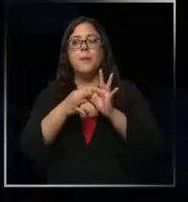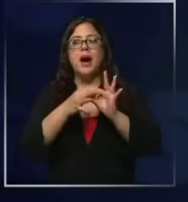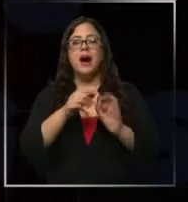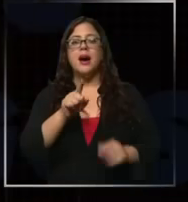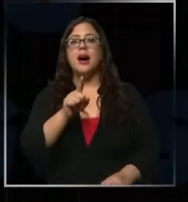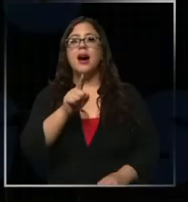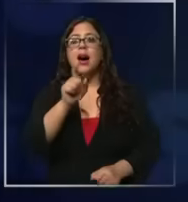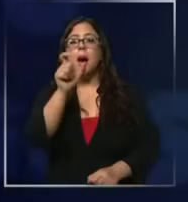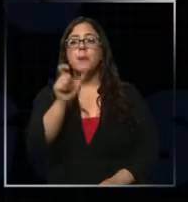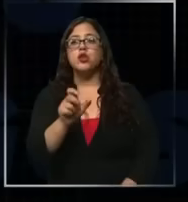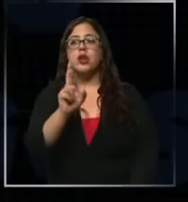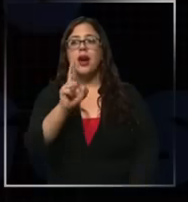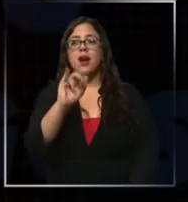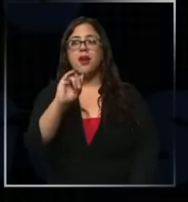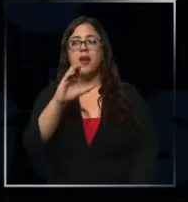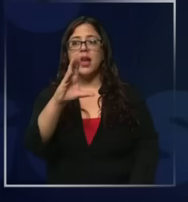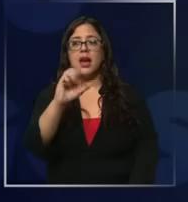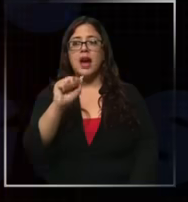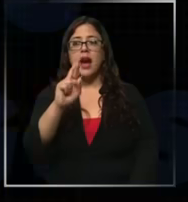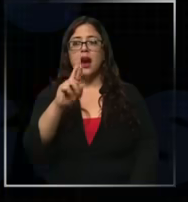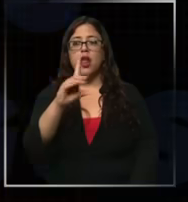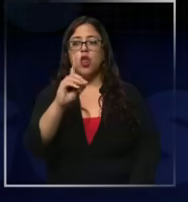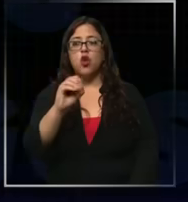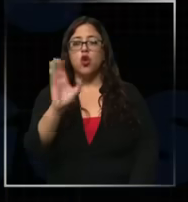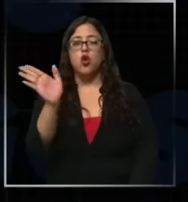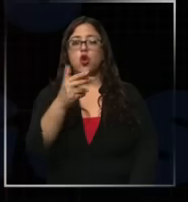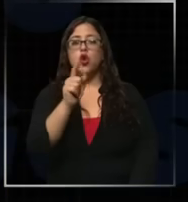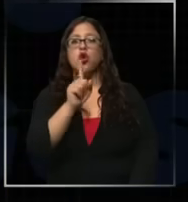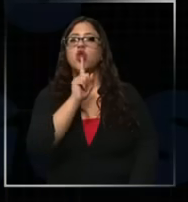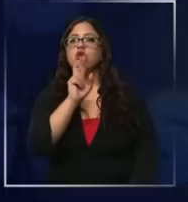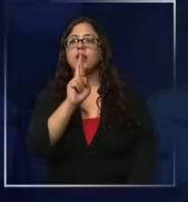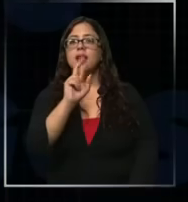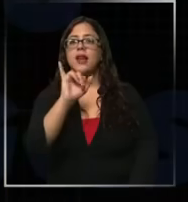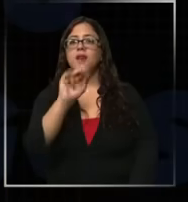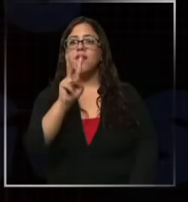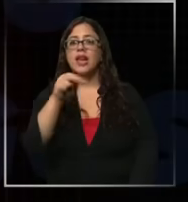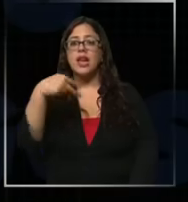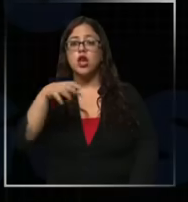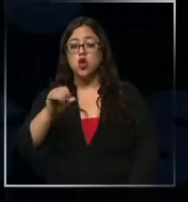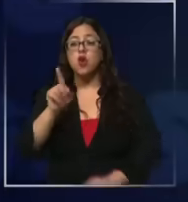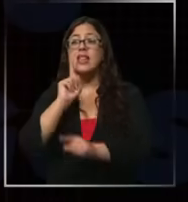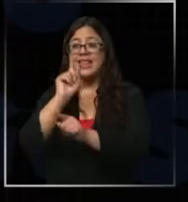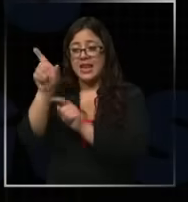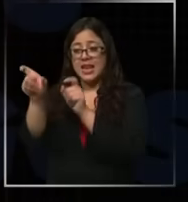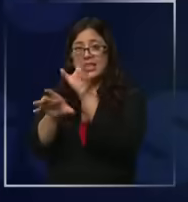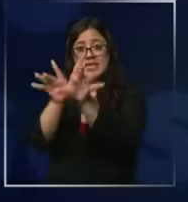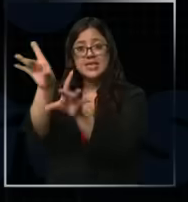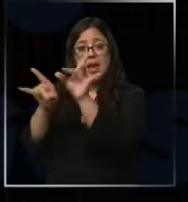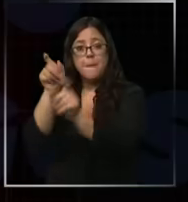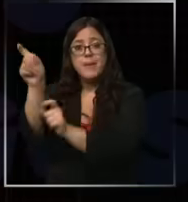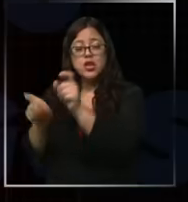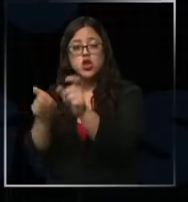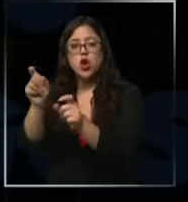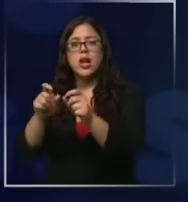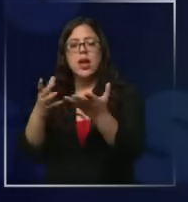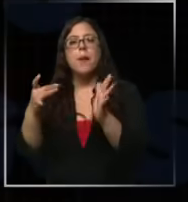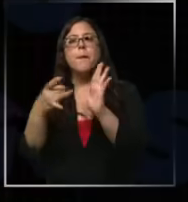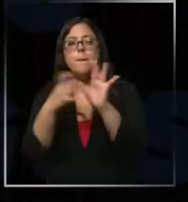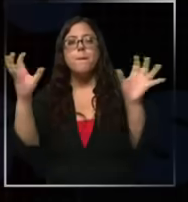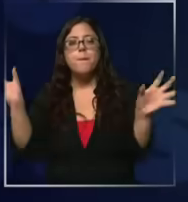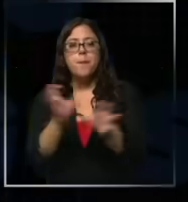Triviño tiene personas para cometer estos delitos más violentos, en el cual logramos establecer alrededor